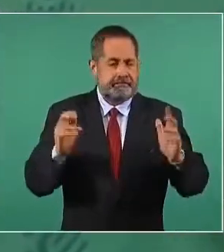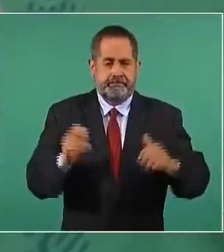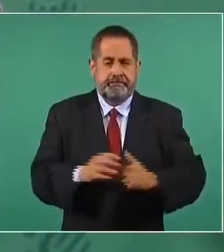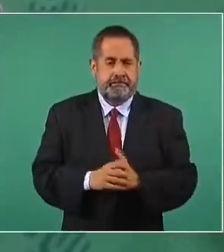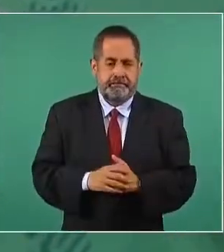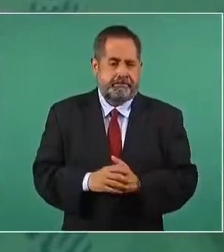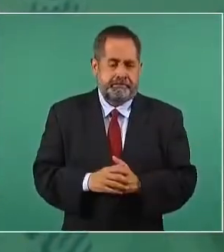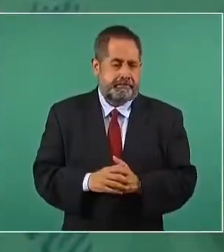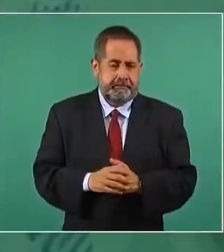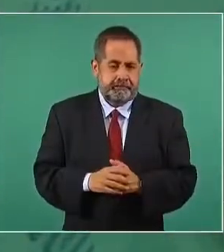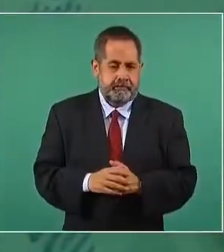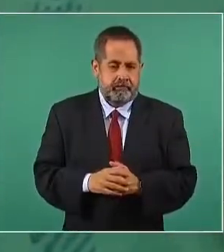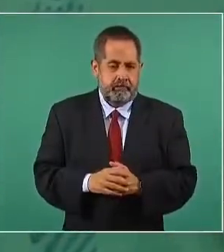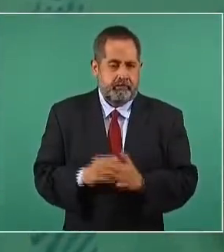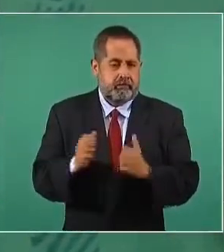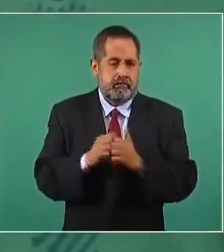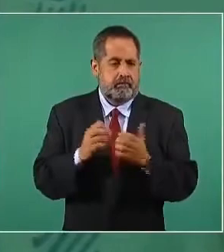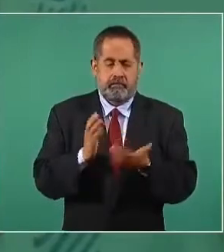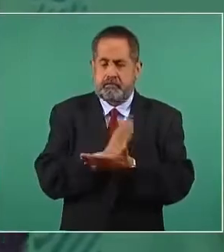con